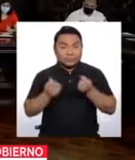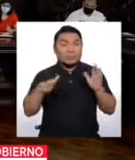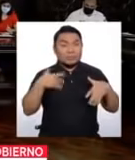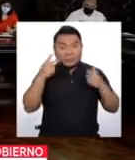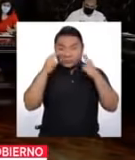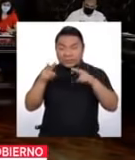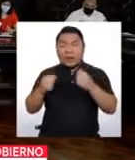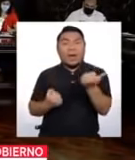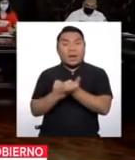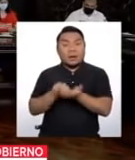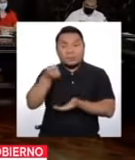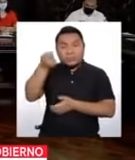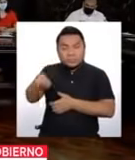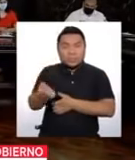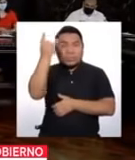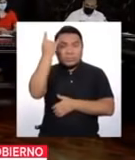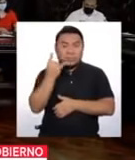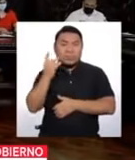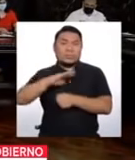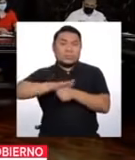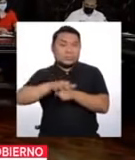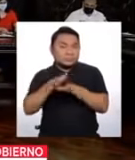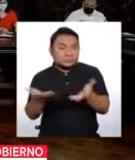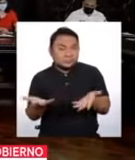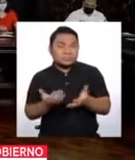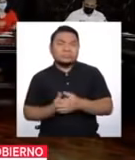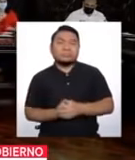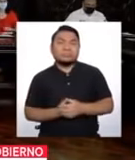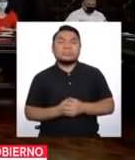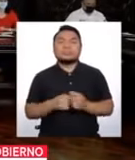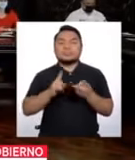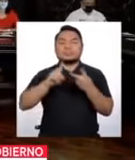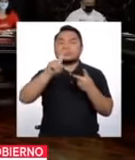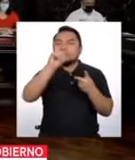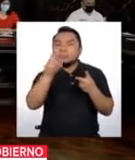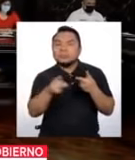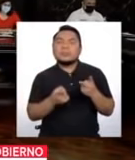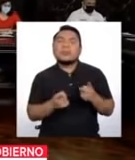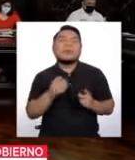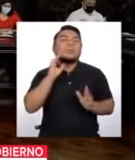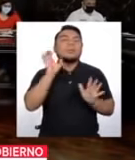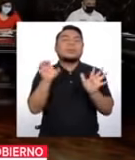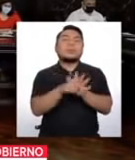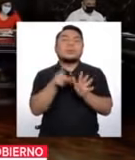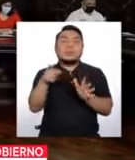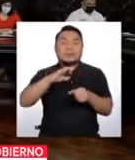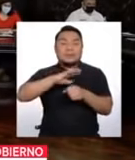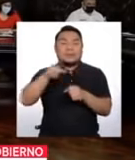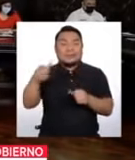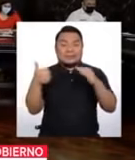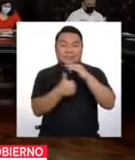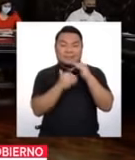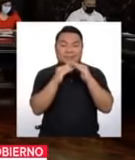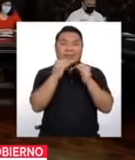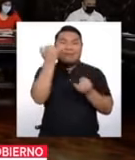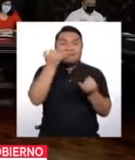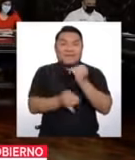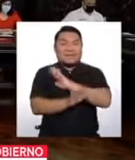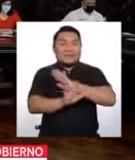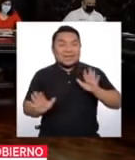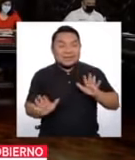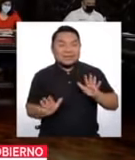a afrontar la emergencia por el COVID-19? Por otra parte, en caso de levantarse la cuarentena, ¿cómo se va a trabajar